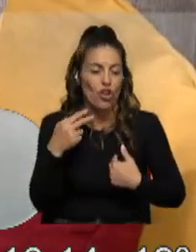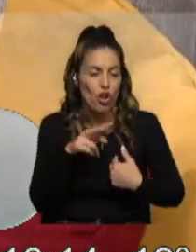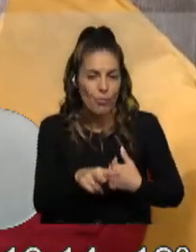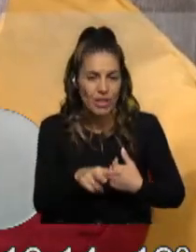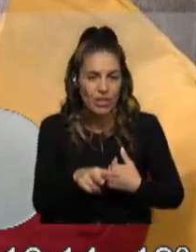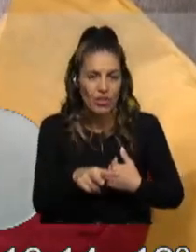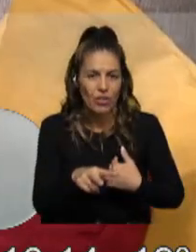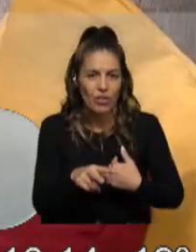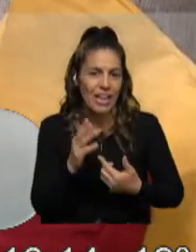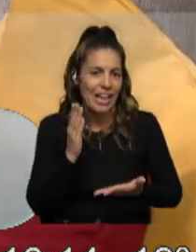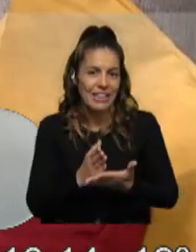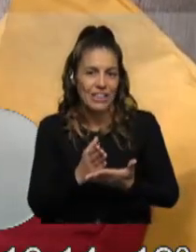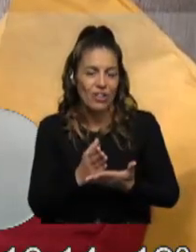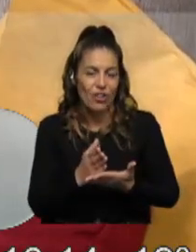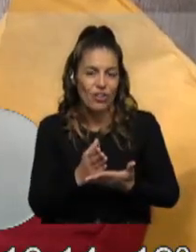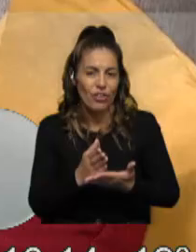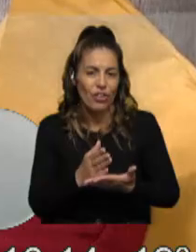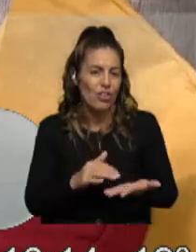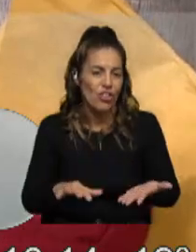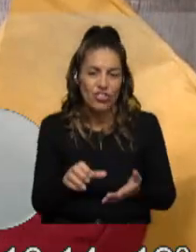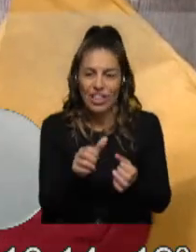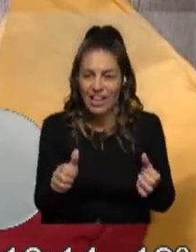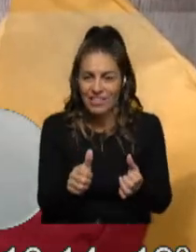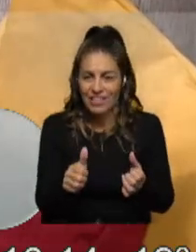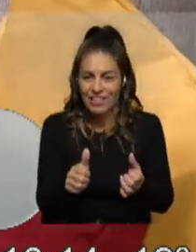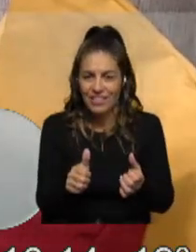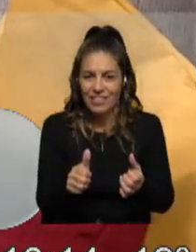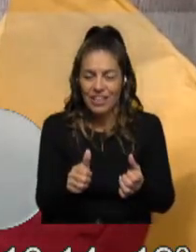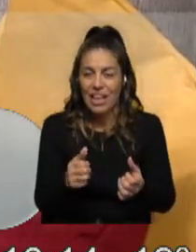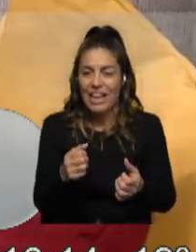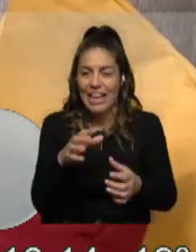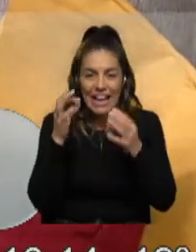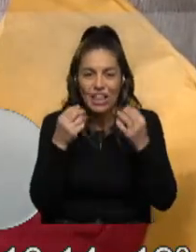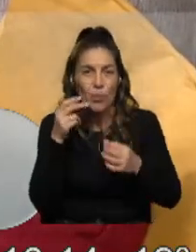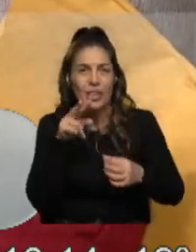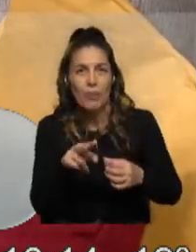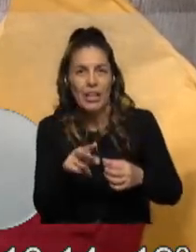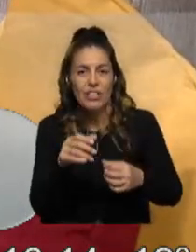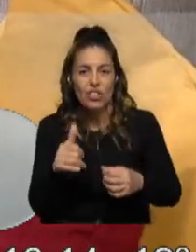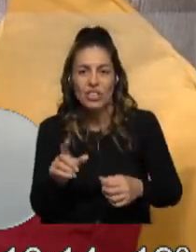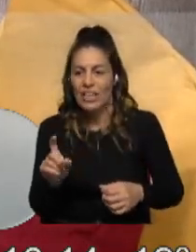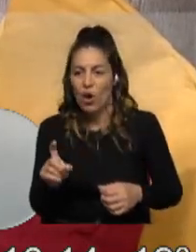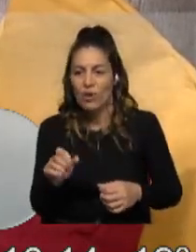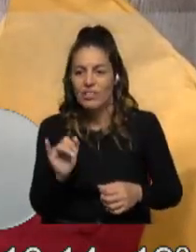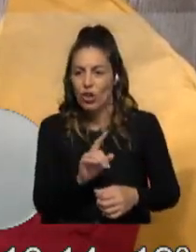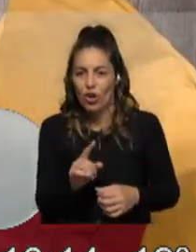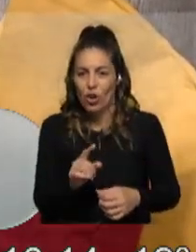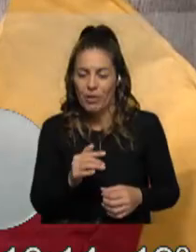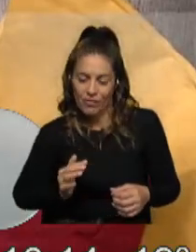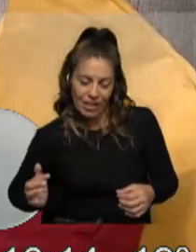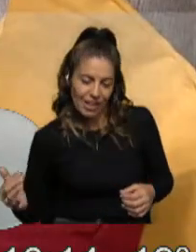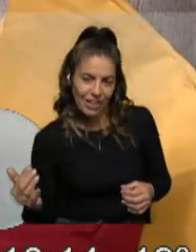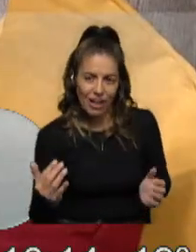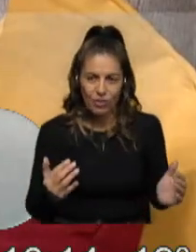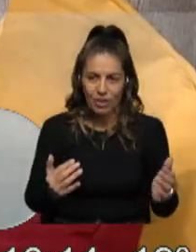el castigo no sucede porque yo no lo veo. ¿Sí? O sea, en realidad él lo que va a estar mirando es si yo estoy con el agua o no, pero puede venir a atacar de otro lado. Para